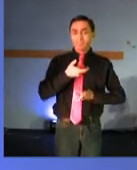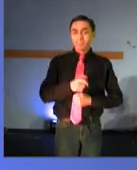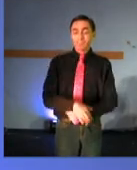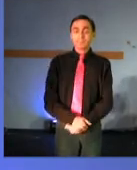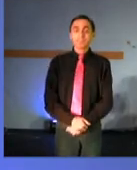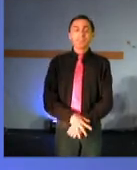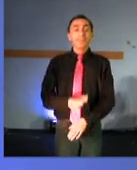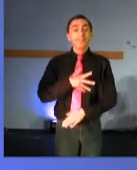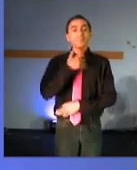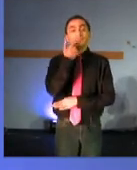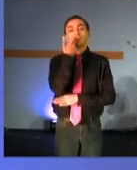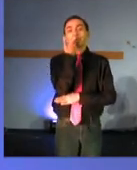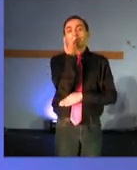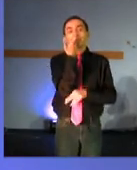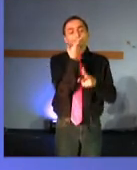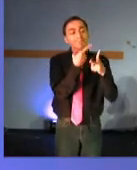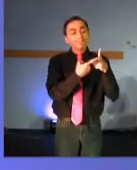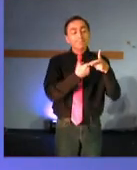Quiero comenzar